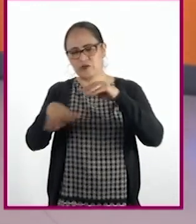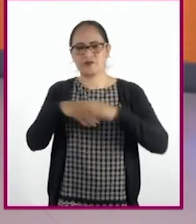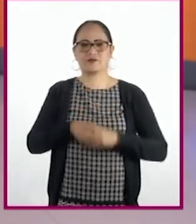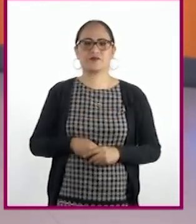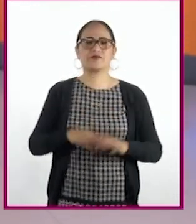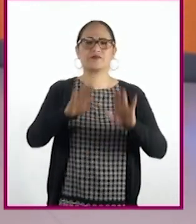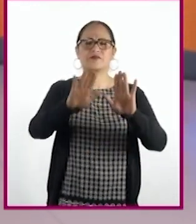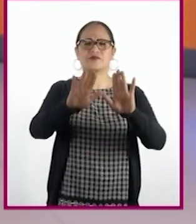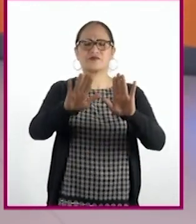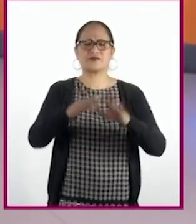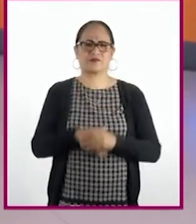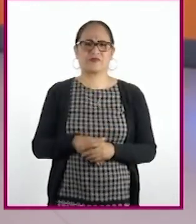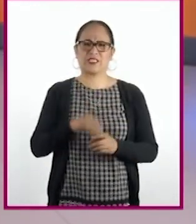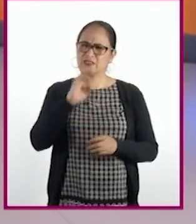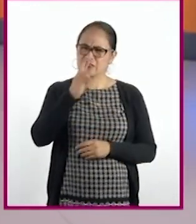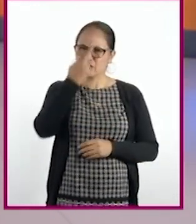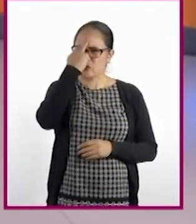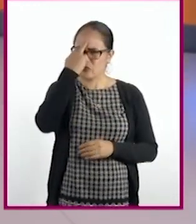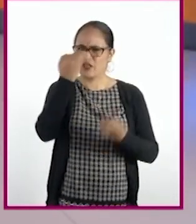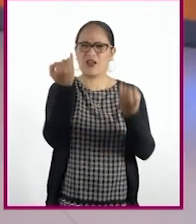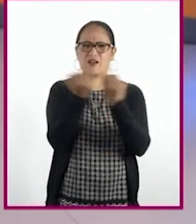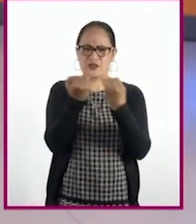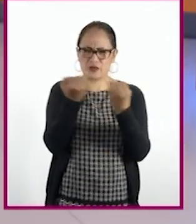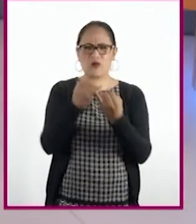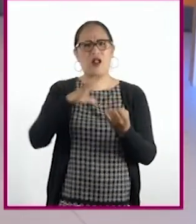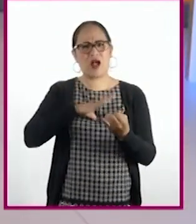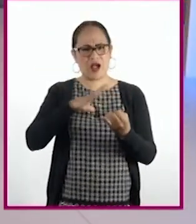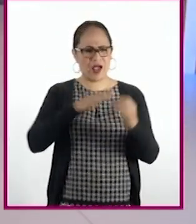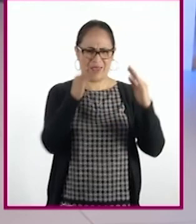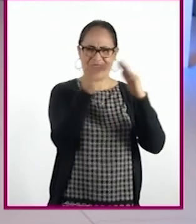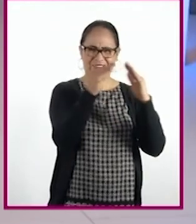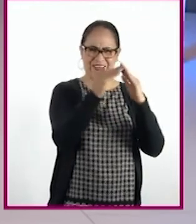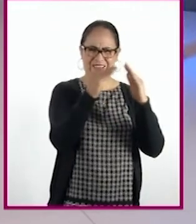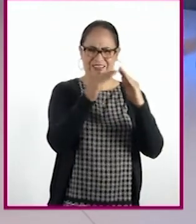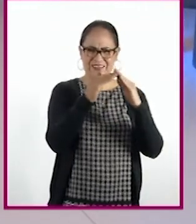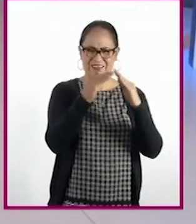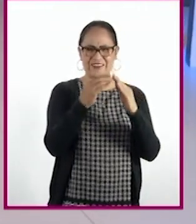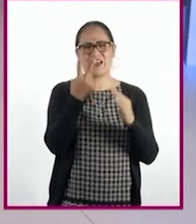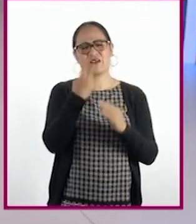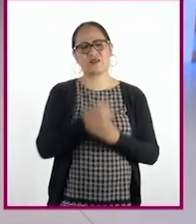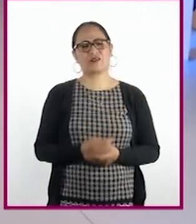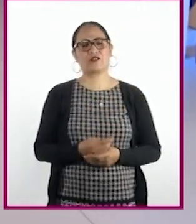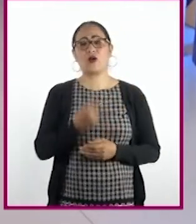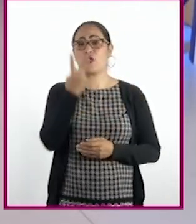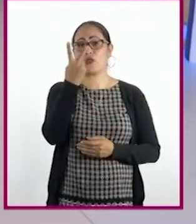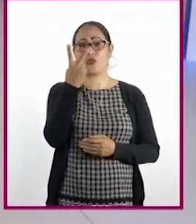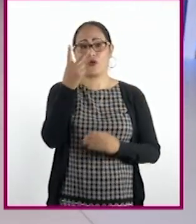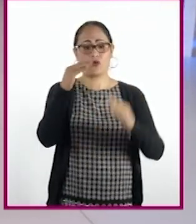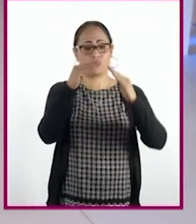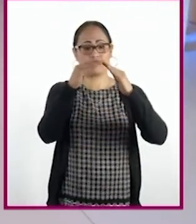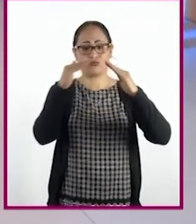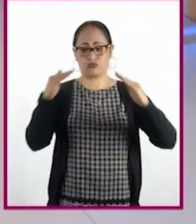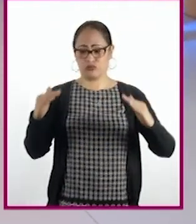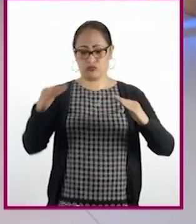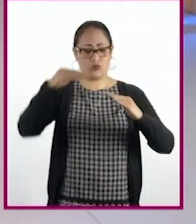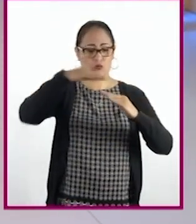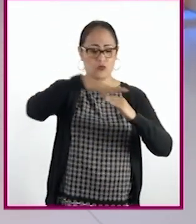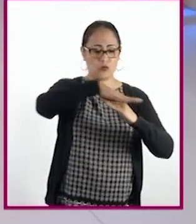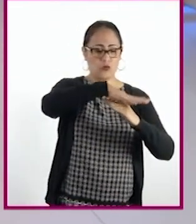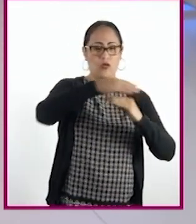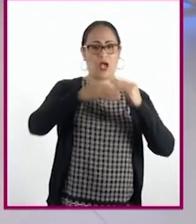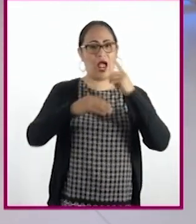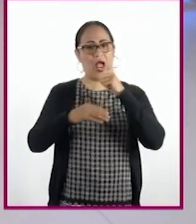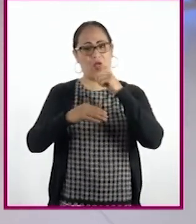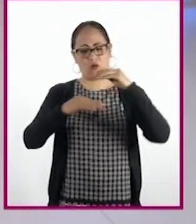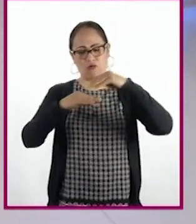Oye, Jorge, pero recordemos que también había una casita con caída de dos aguas. Ah, sí, es